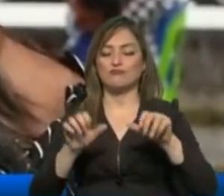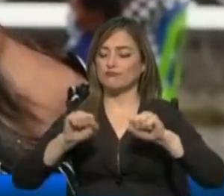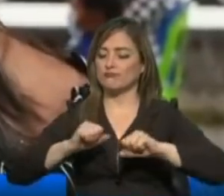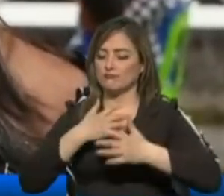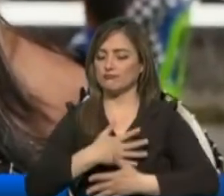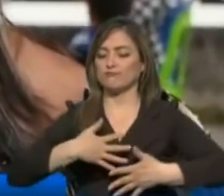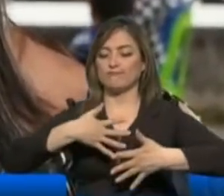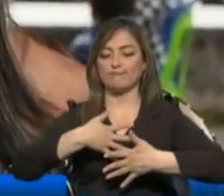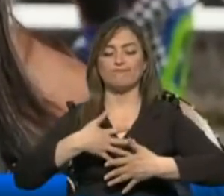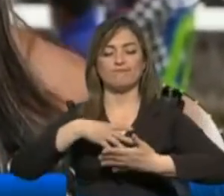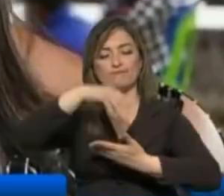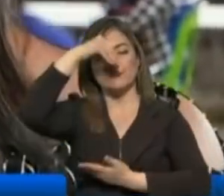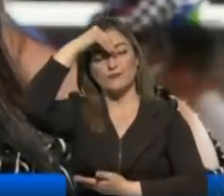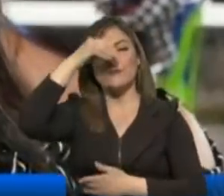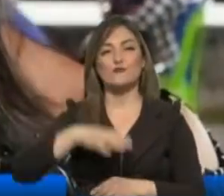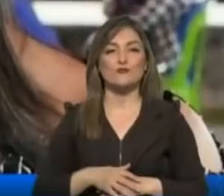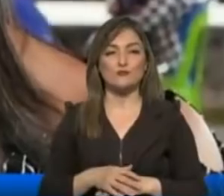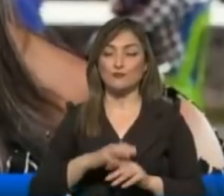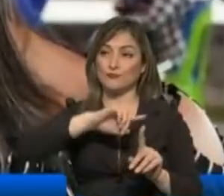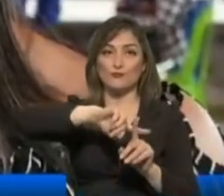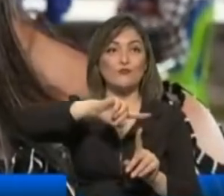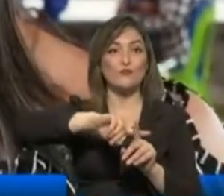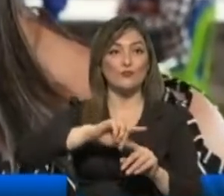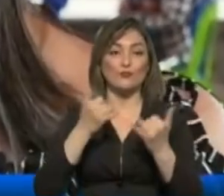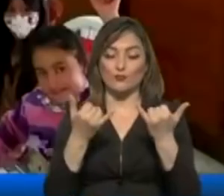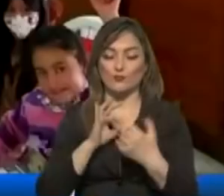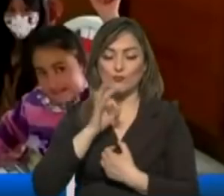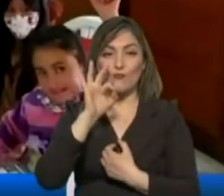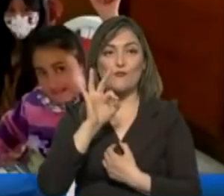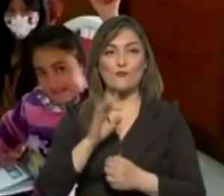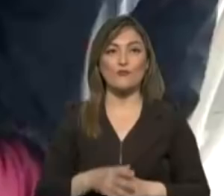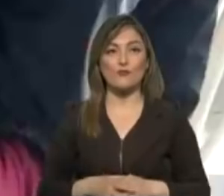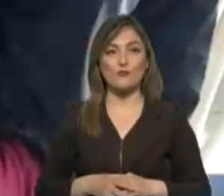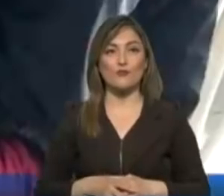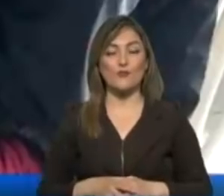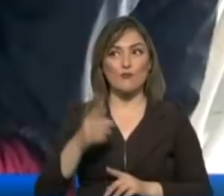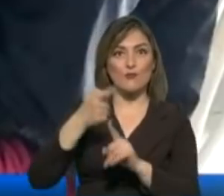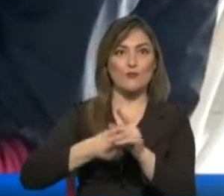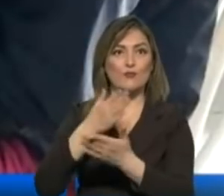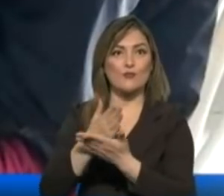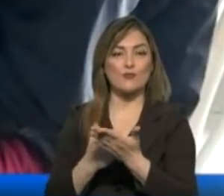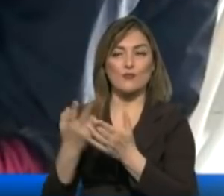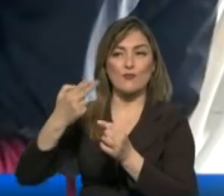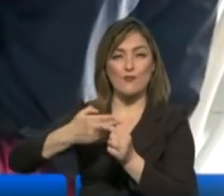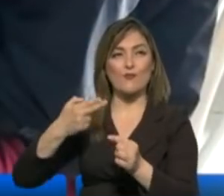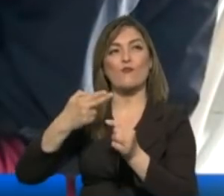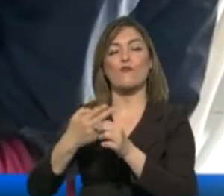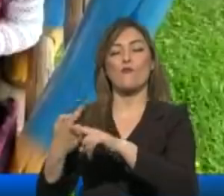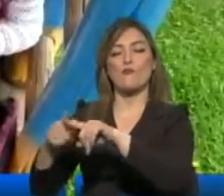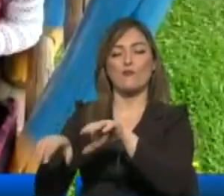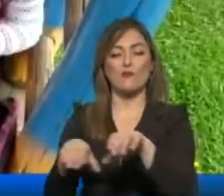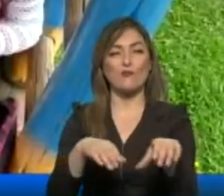puedan divertirse, en el cual puedan aprender, siempre es bueno, especialmente en este tiempo de pandemia. Luego de 1 mes y medio de participar en una variedad